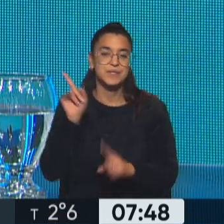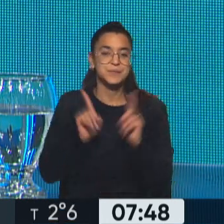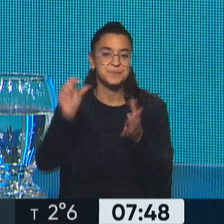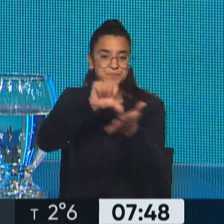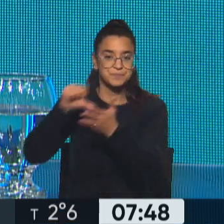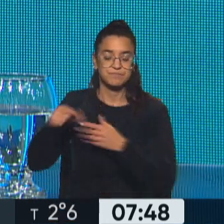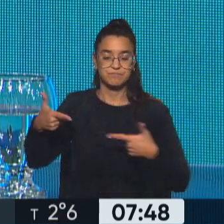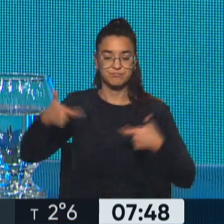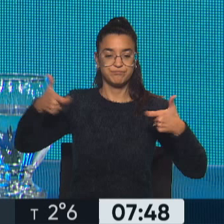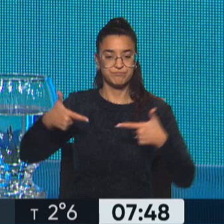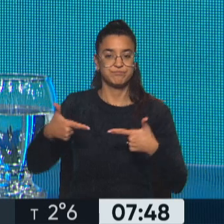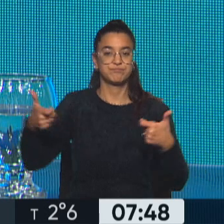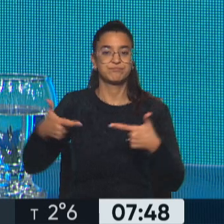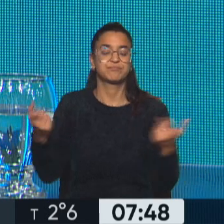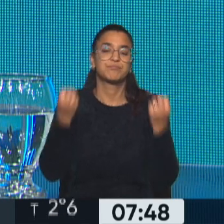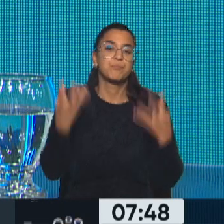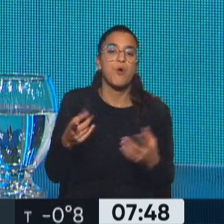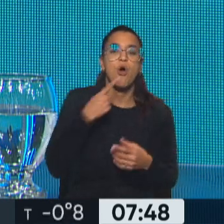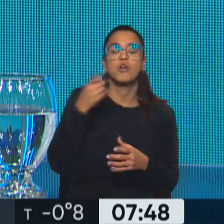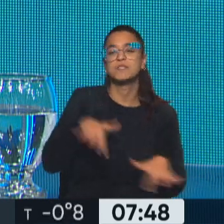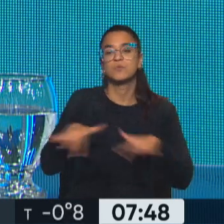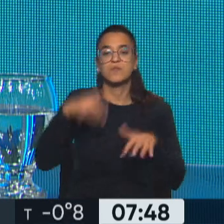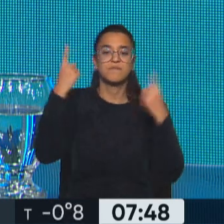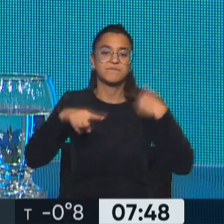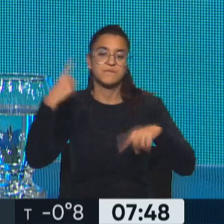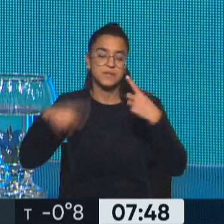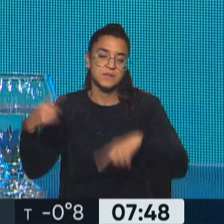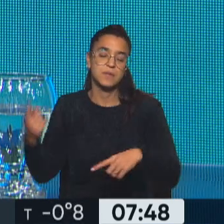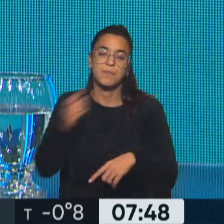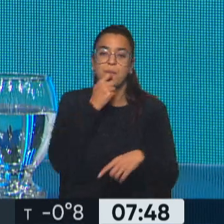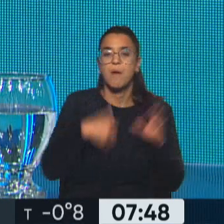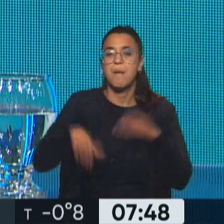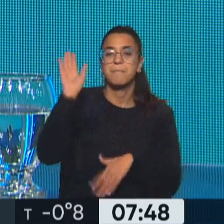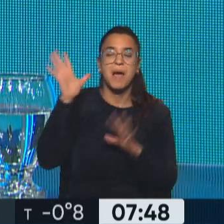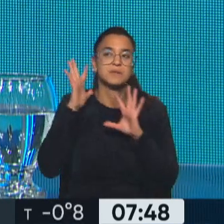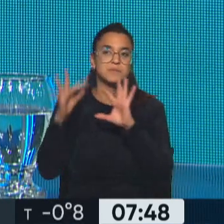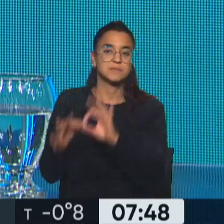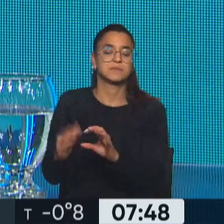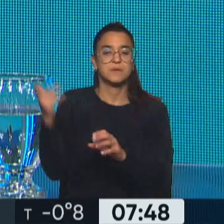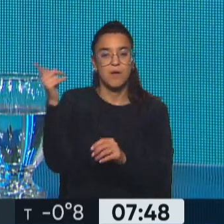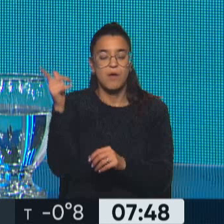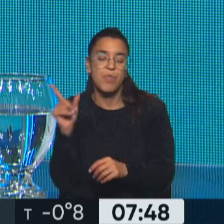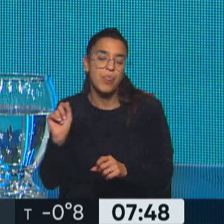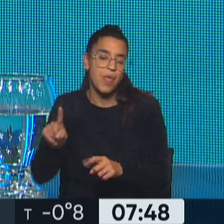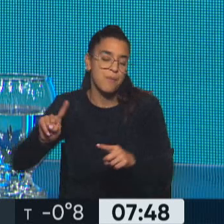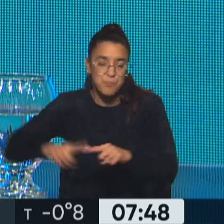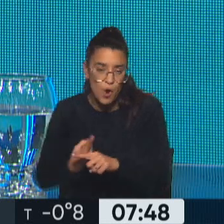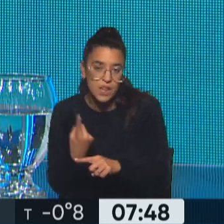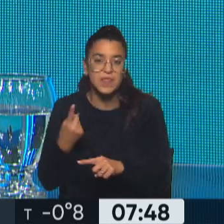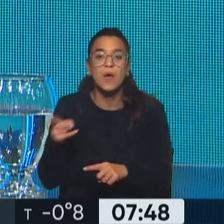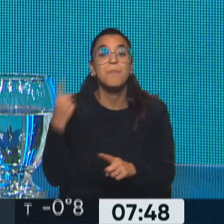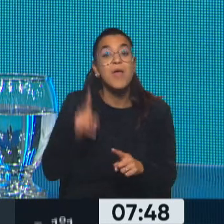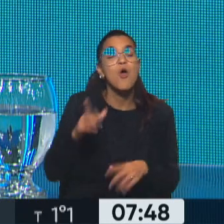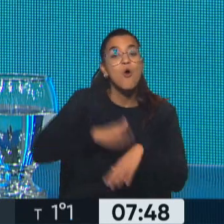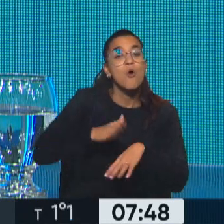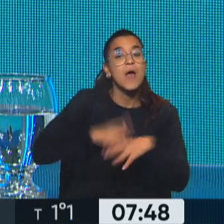estaba enfrentado por bueno, distintas situaciones, sobre todo alineamiento geopolítico, pero que producto de la guerra en